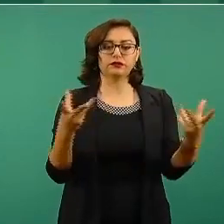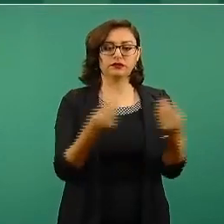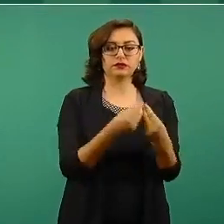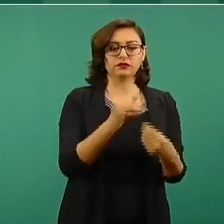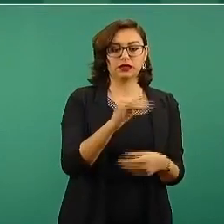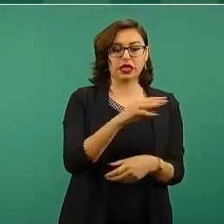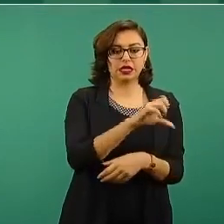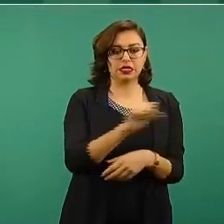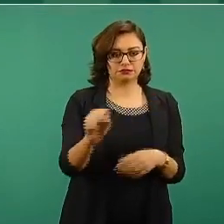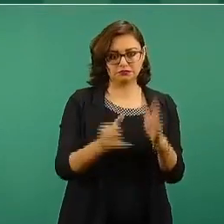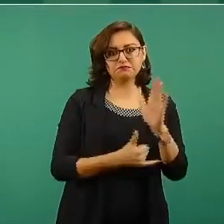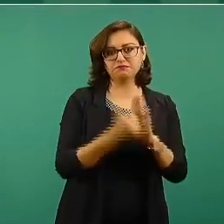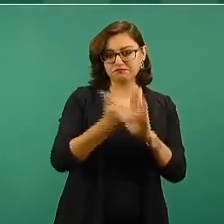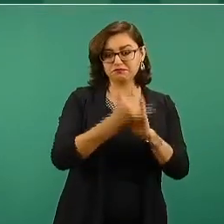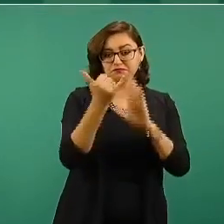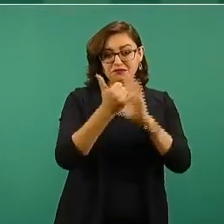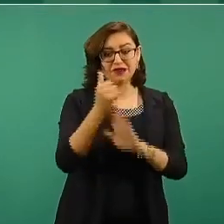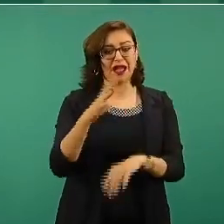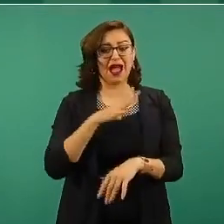social. Y así muchos